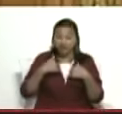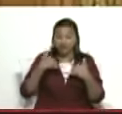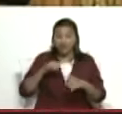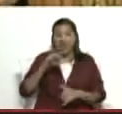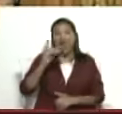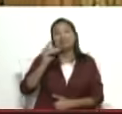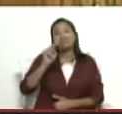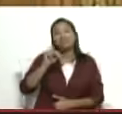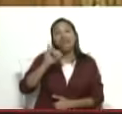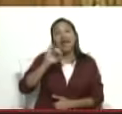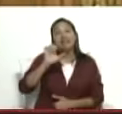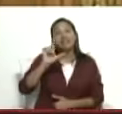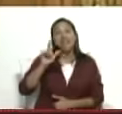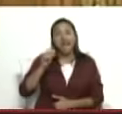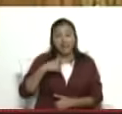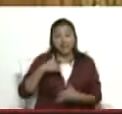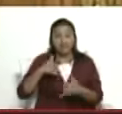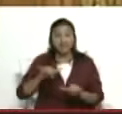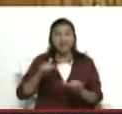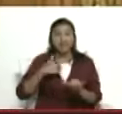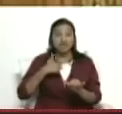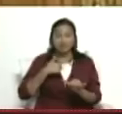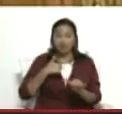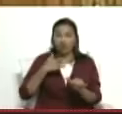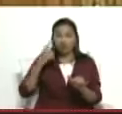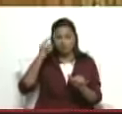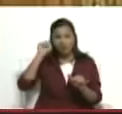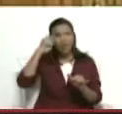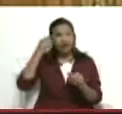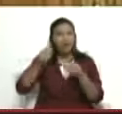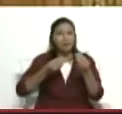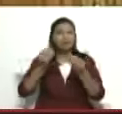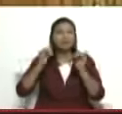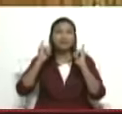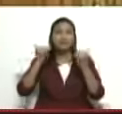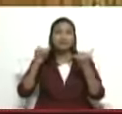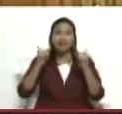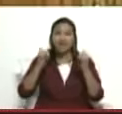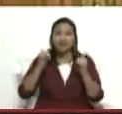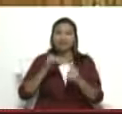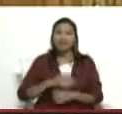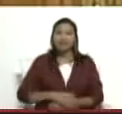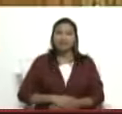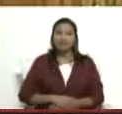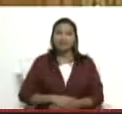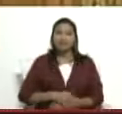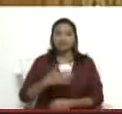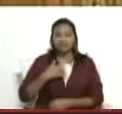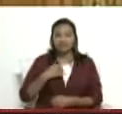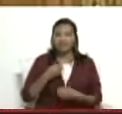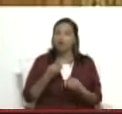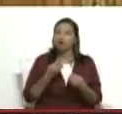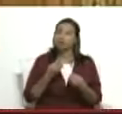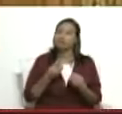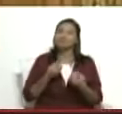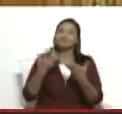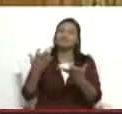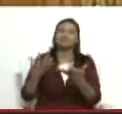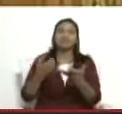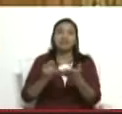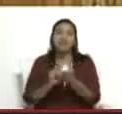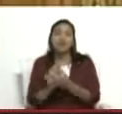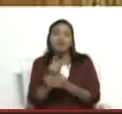iba a celebrar su cumpleaños a ella. Y le mandé creo que cumplía 6 añitos, Daniela. Y le mandé un ramo de flores lindo y bello. Y nunca llegué.